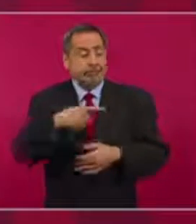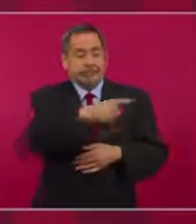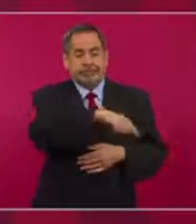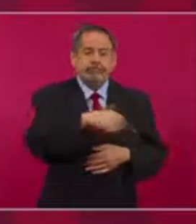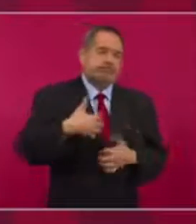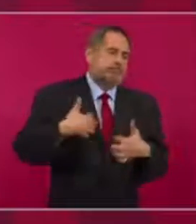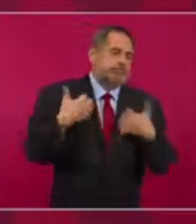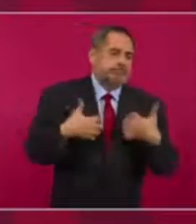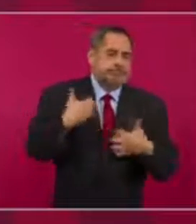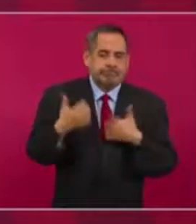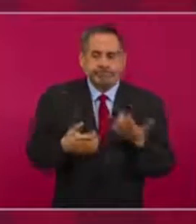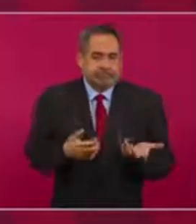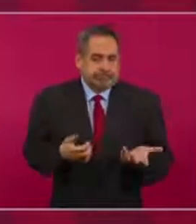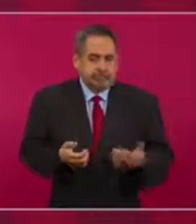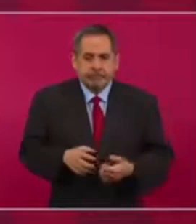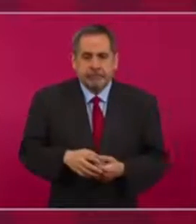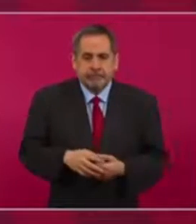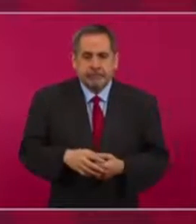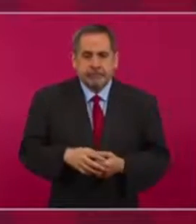los